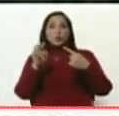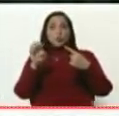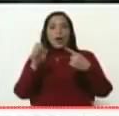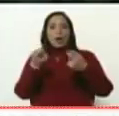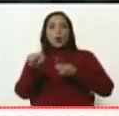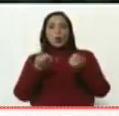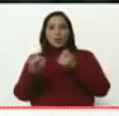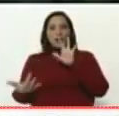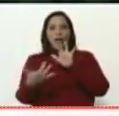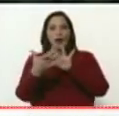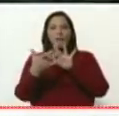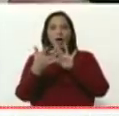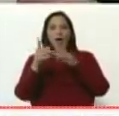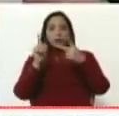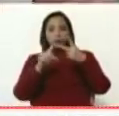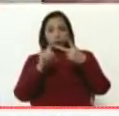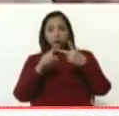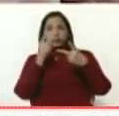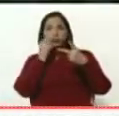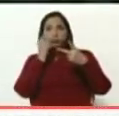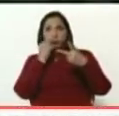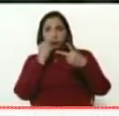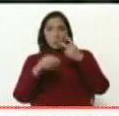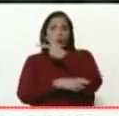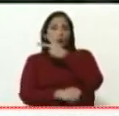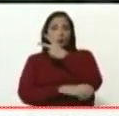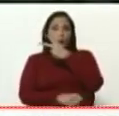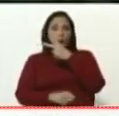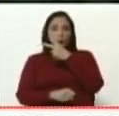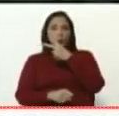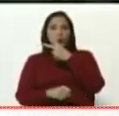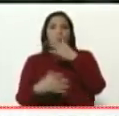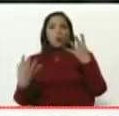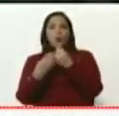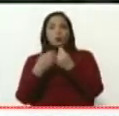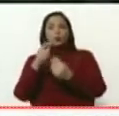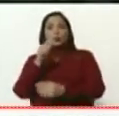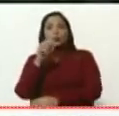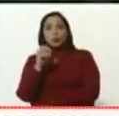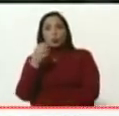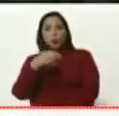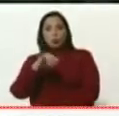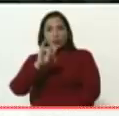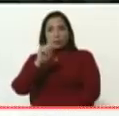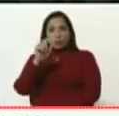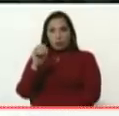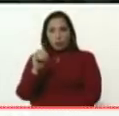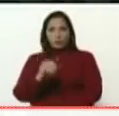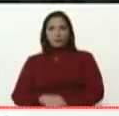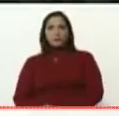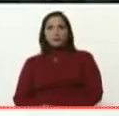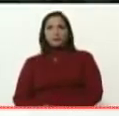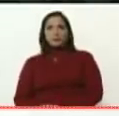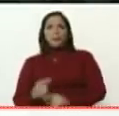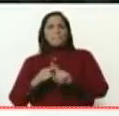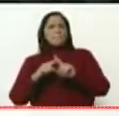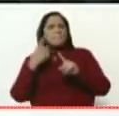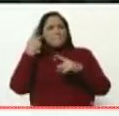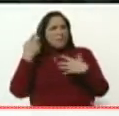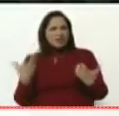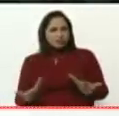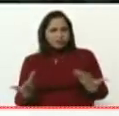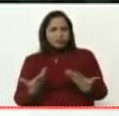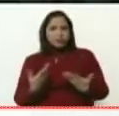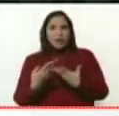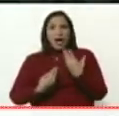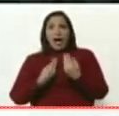el señor ladrón traficante de oro Andrés Antonio Fernández Soto. ¿Para qué? Para